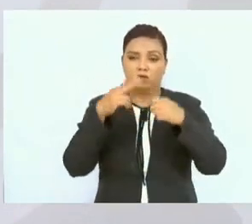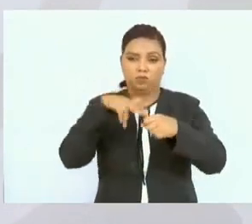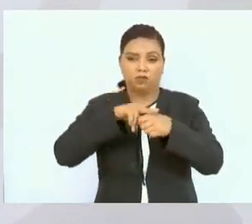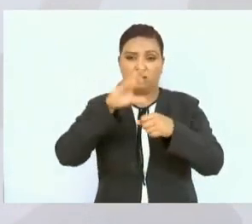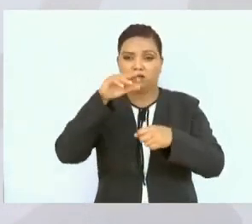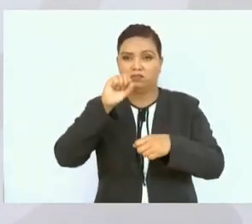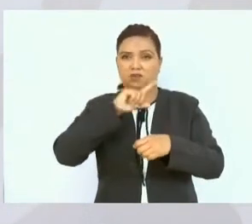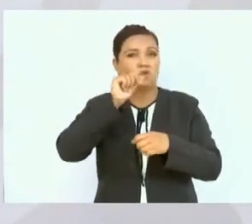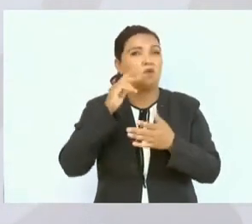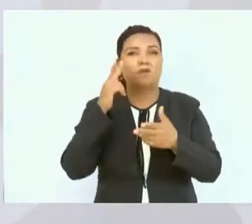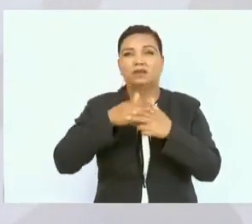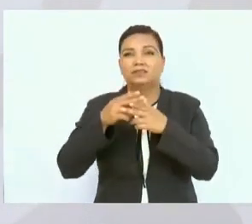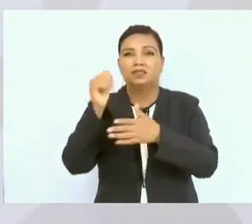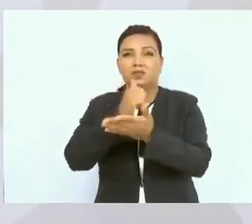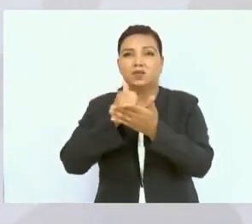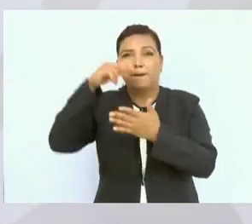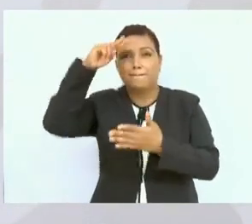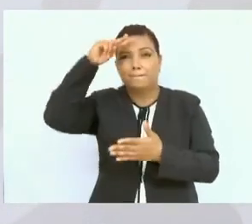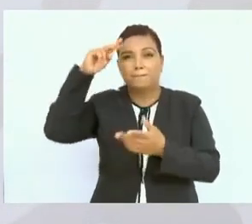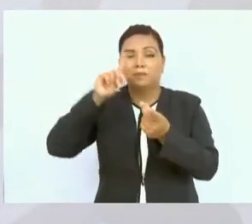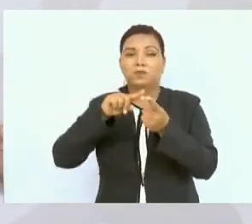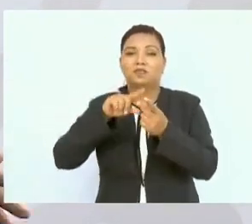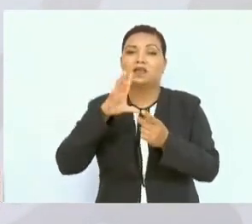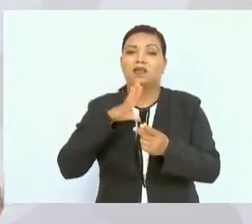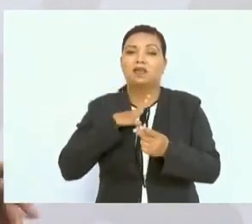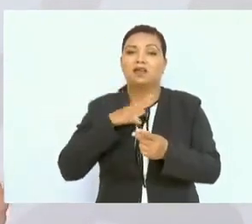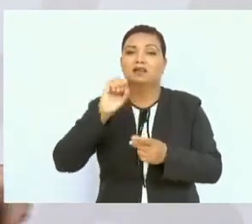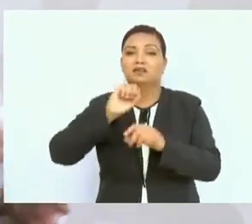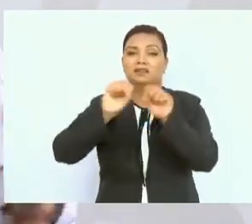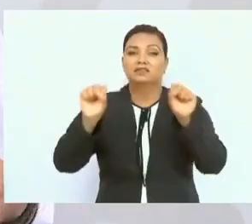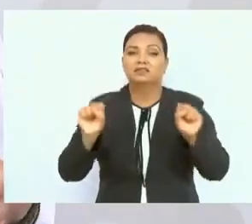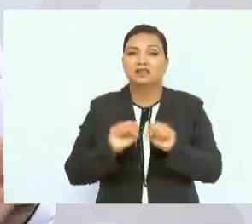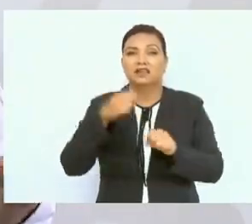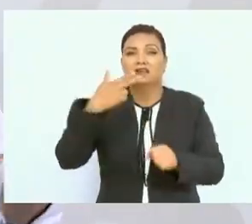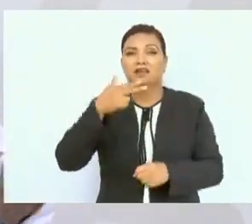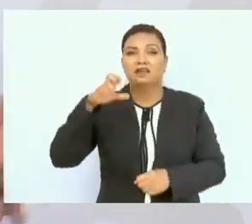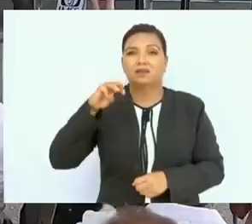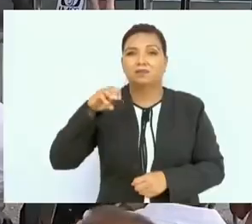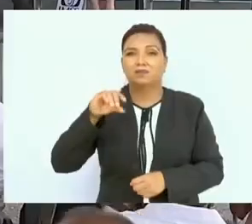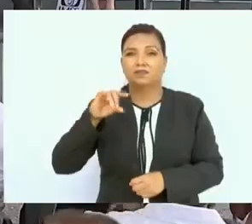tiene la sala de hemodinamia más cercana para quienes así lo necesiten. Entonces,